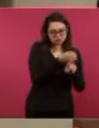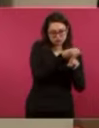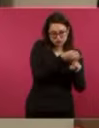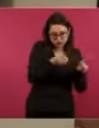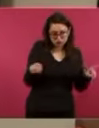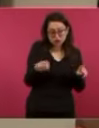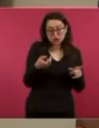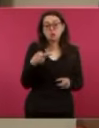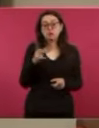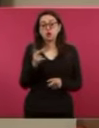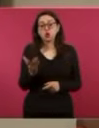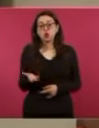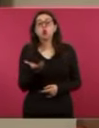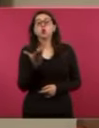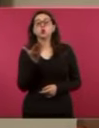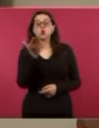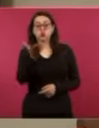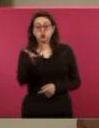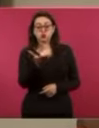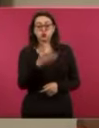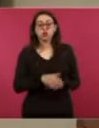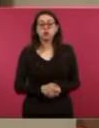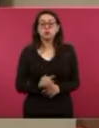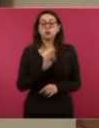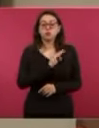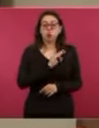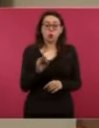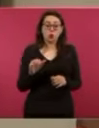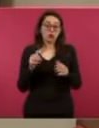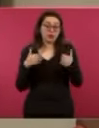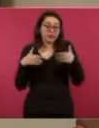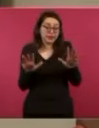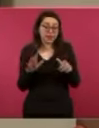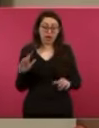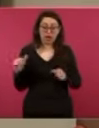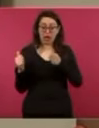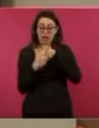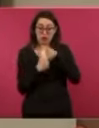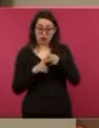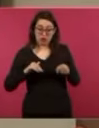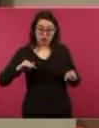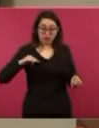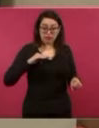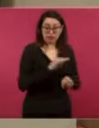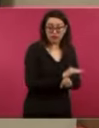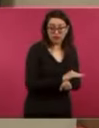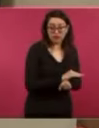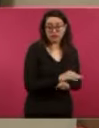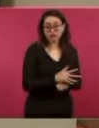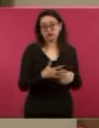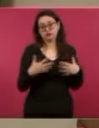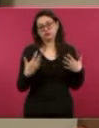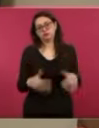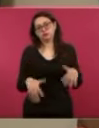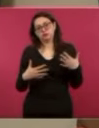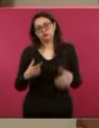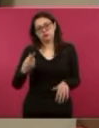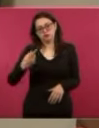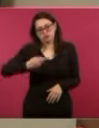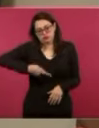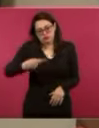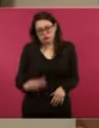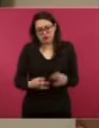puede hacer usted como amigo de la justicia para salvaguardar los derechos patrimoniales de nuestro más grande héroe